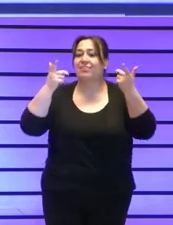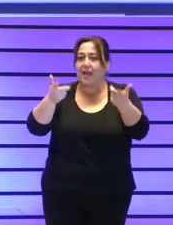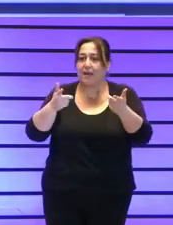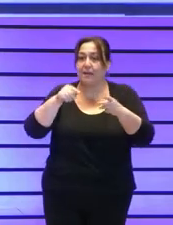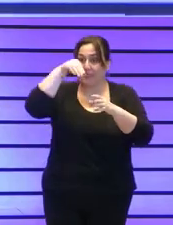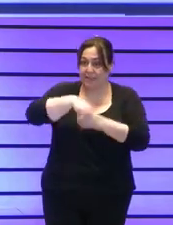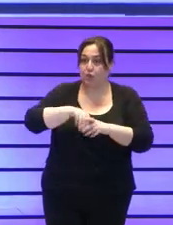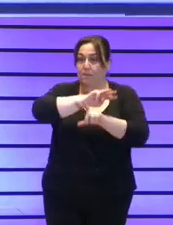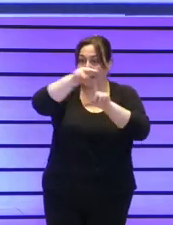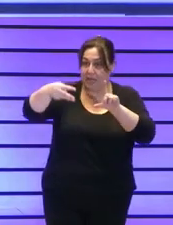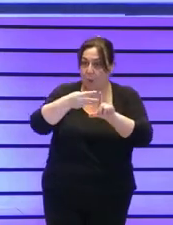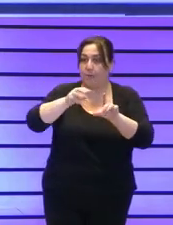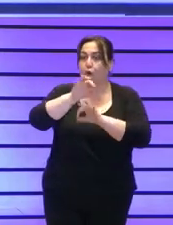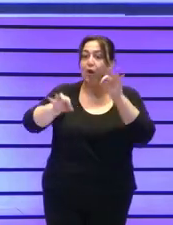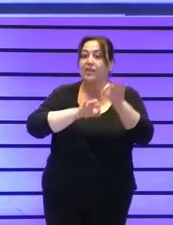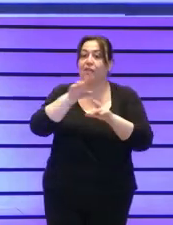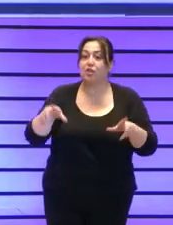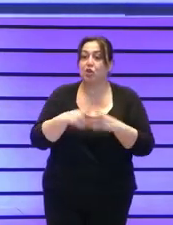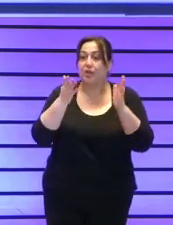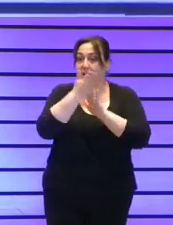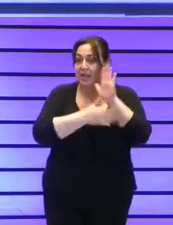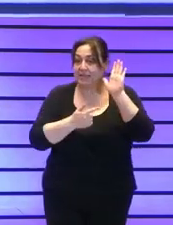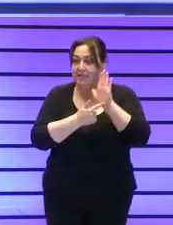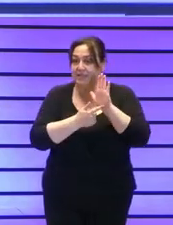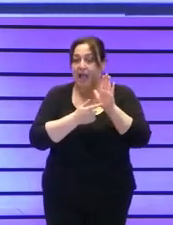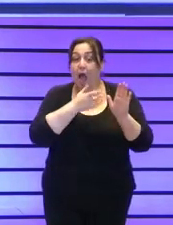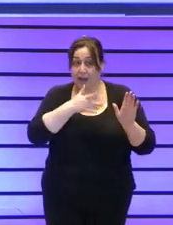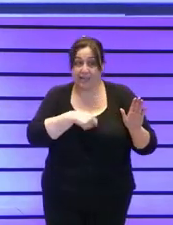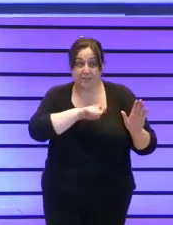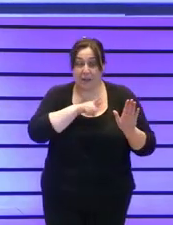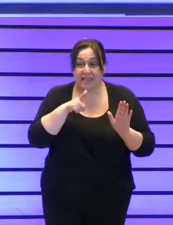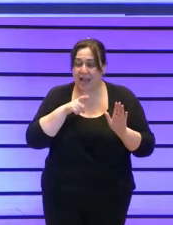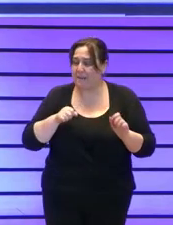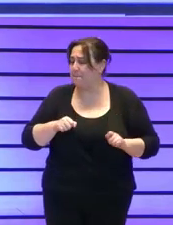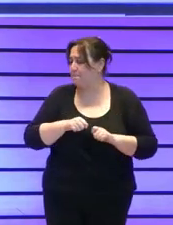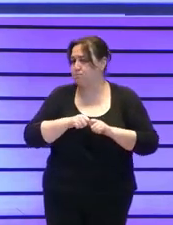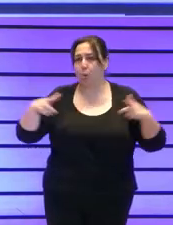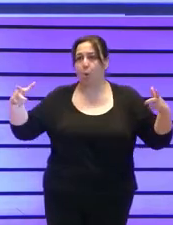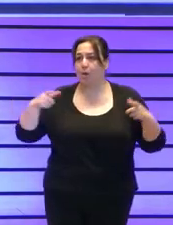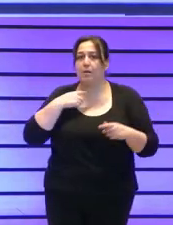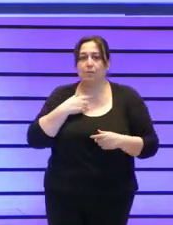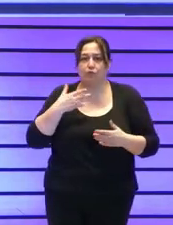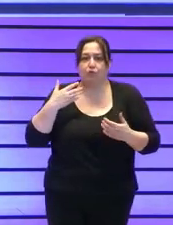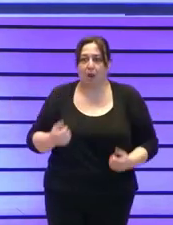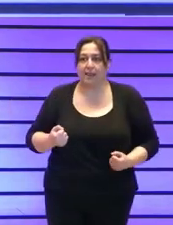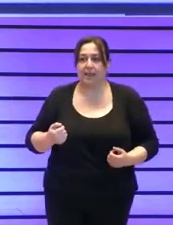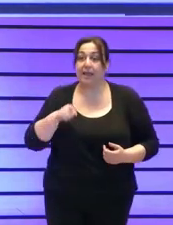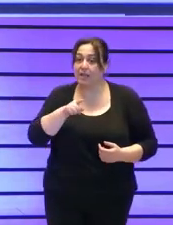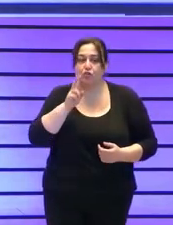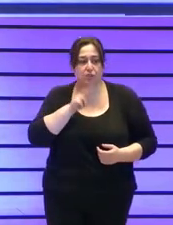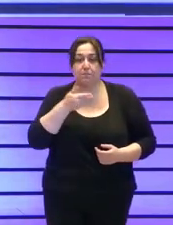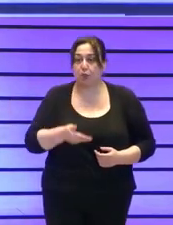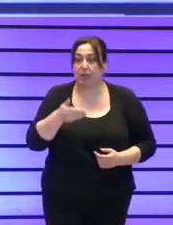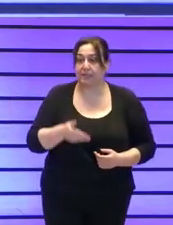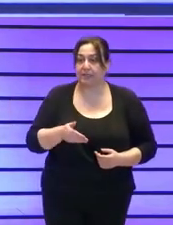las webs de las organizaciones sociales en España, que ha sido brutal, y eso hay que ponerlo en valor. ¿Qué pasa?